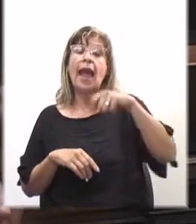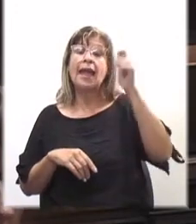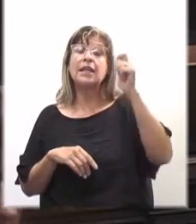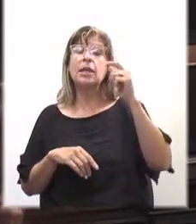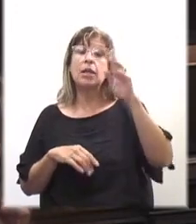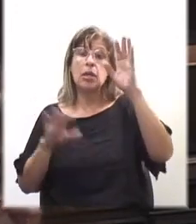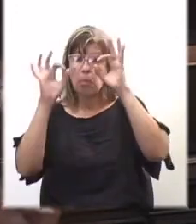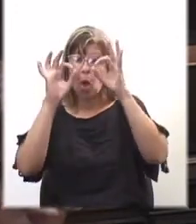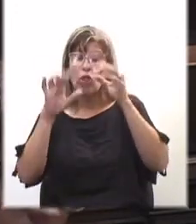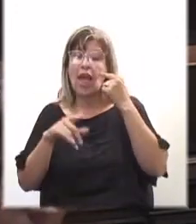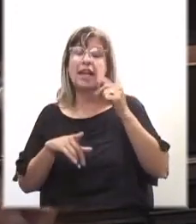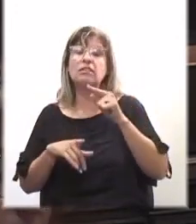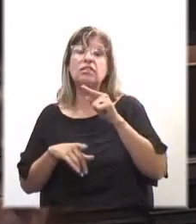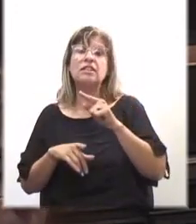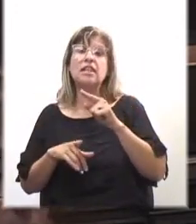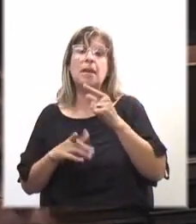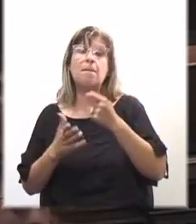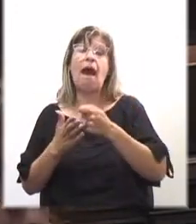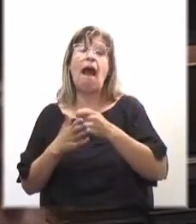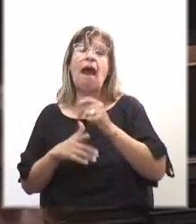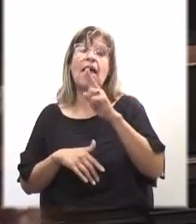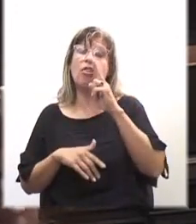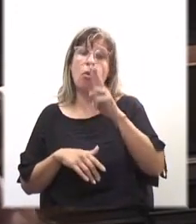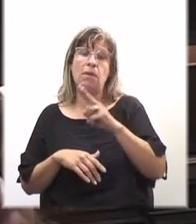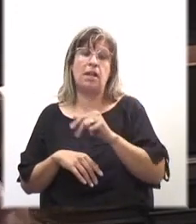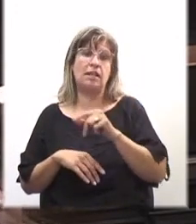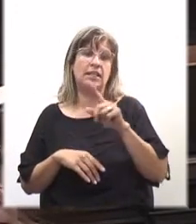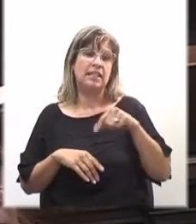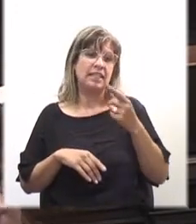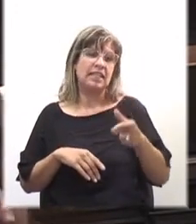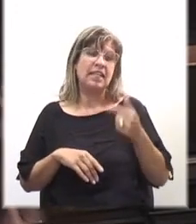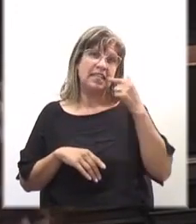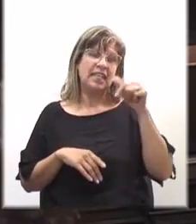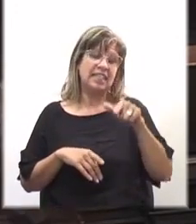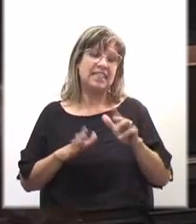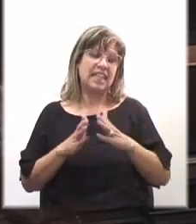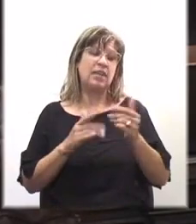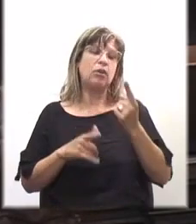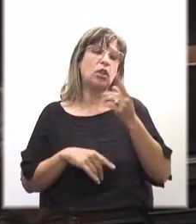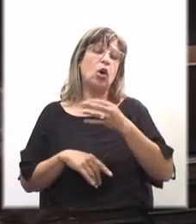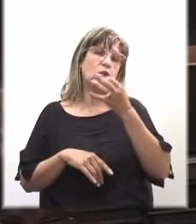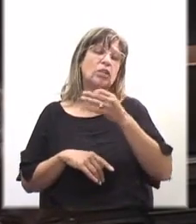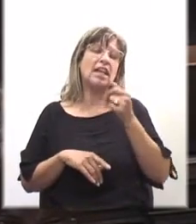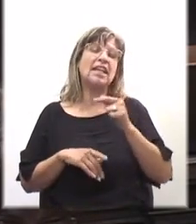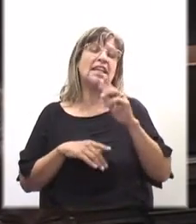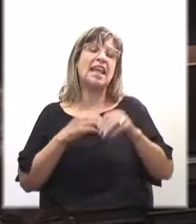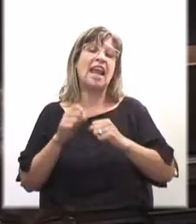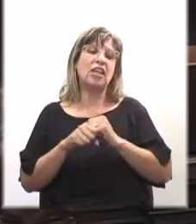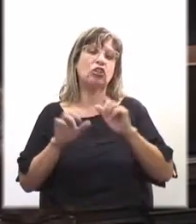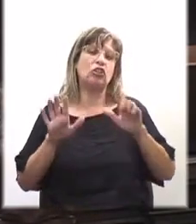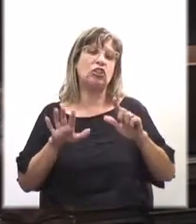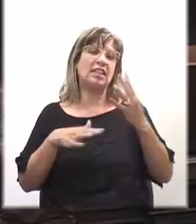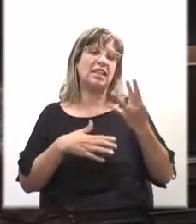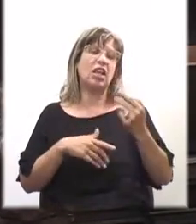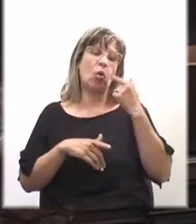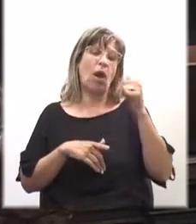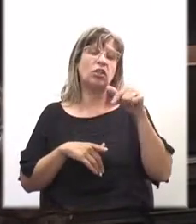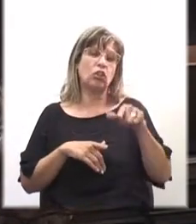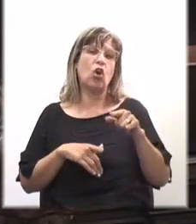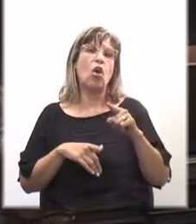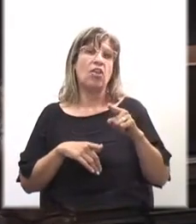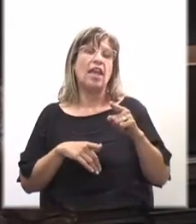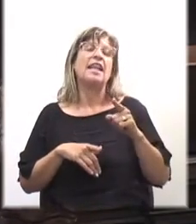Y entre esos 50 discursos está el de Yasser Arafat en el año 74, en las Naciones Unidas, recordado discurso, incluso estudiado